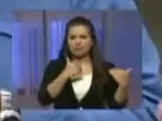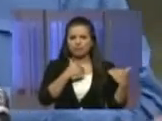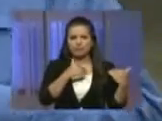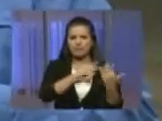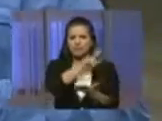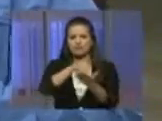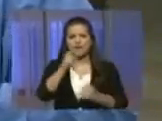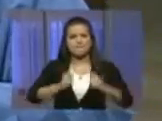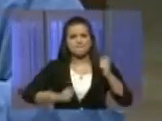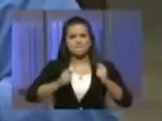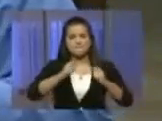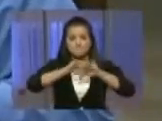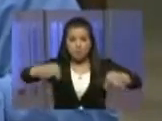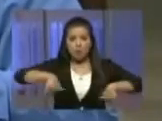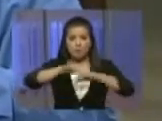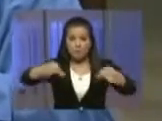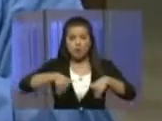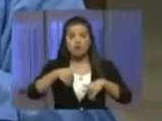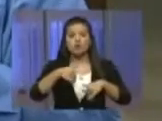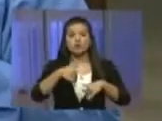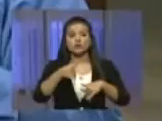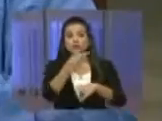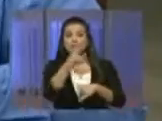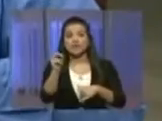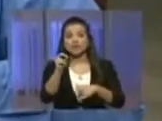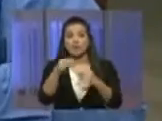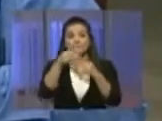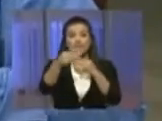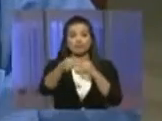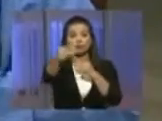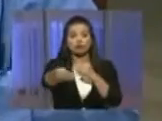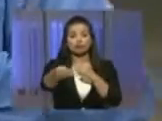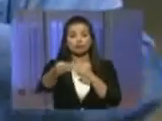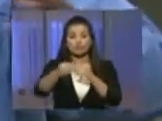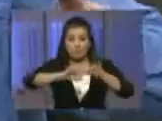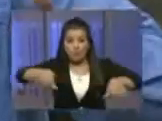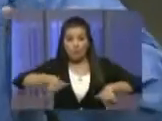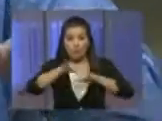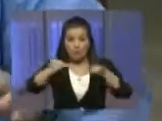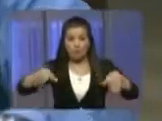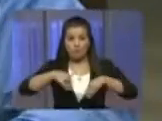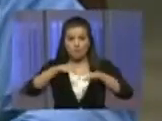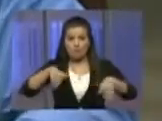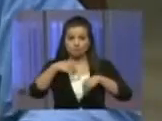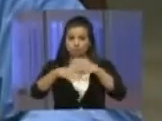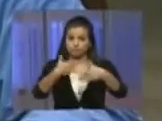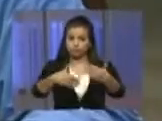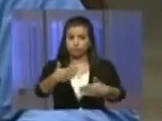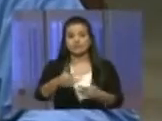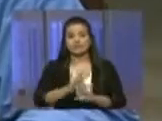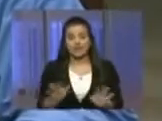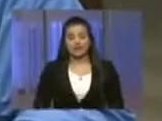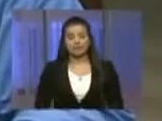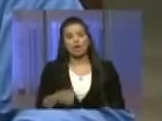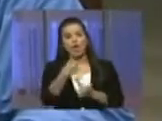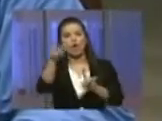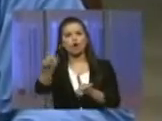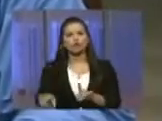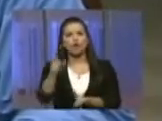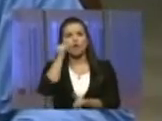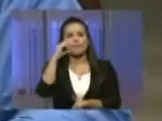de de décimo en los 200 Met pecho bueno todos nuestros competidores Carlos